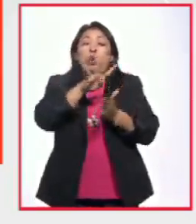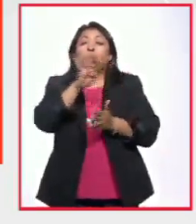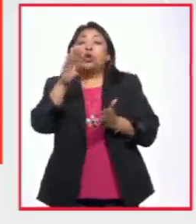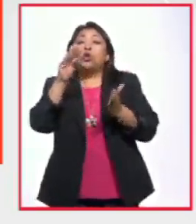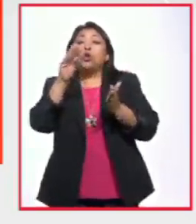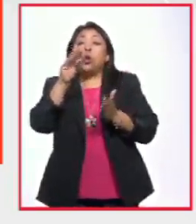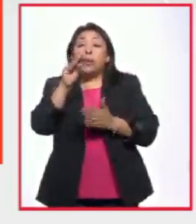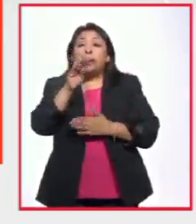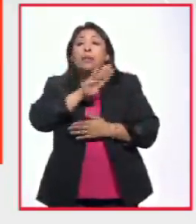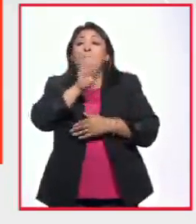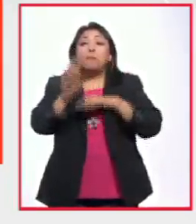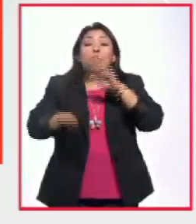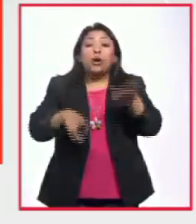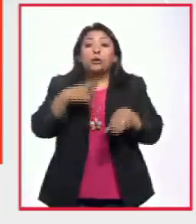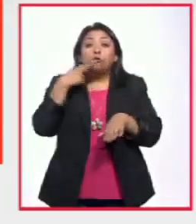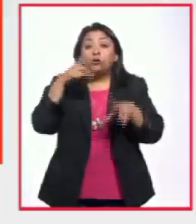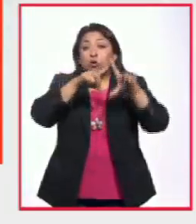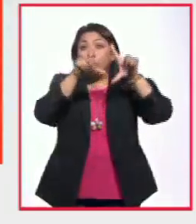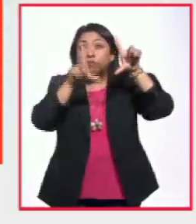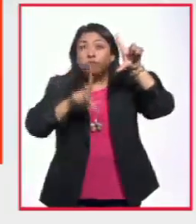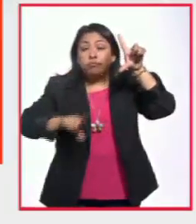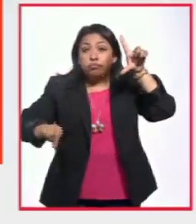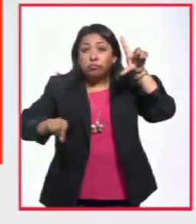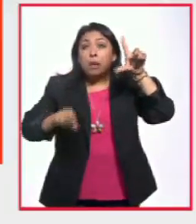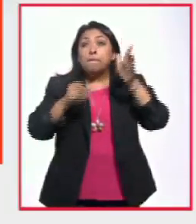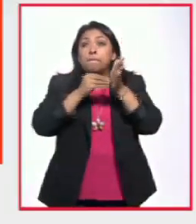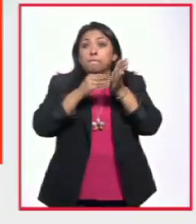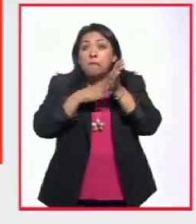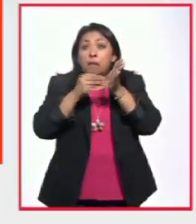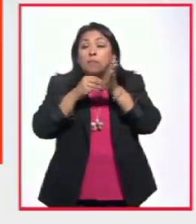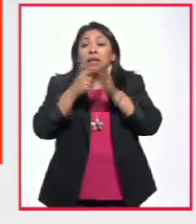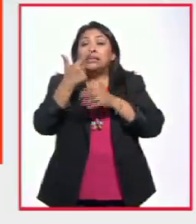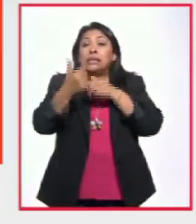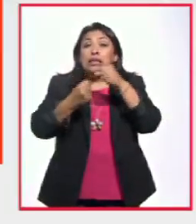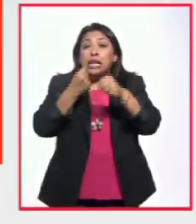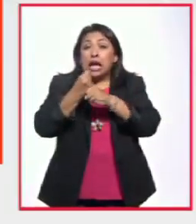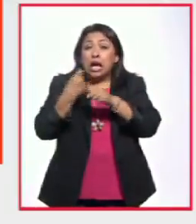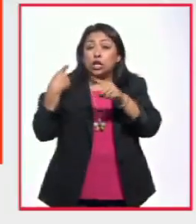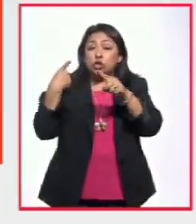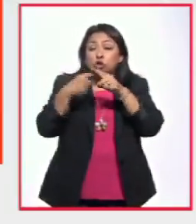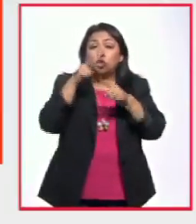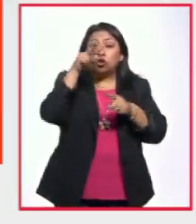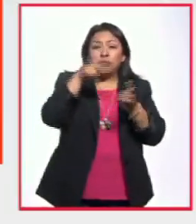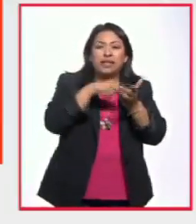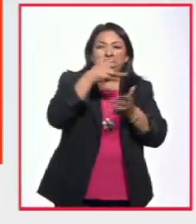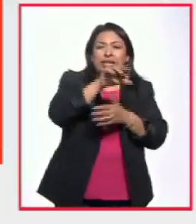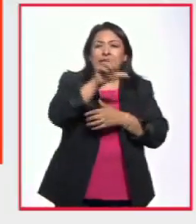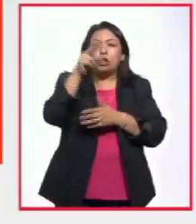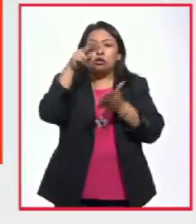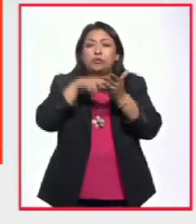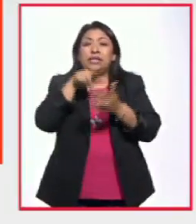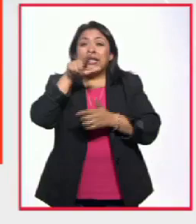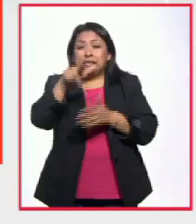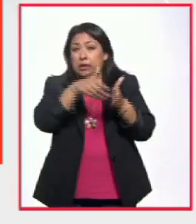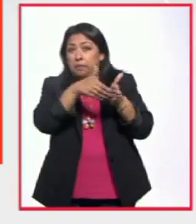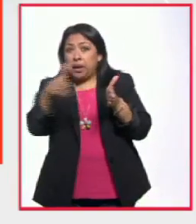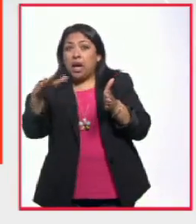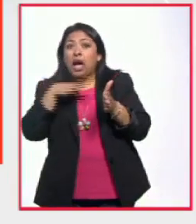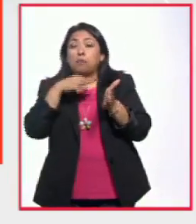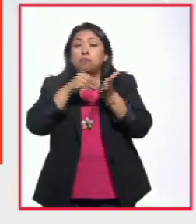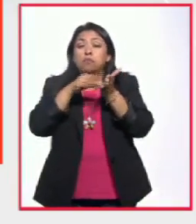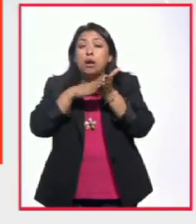83.490 muertes por suicidio en todo el territorio nacional. Y en solo 7 años, de 2010 a 2017, se